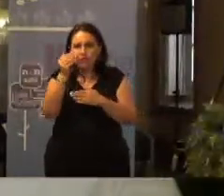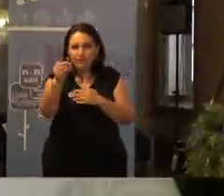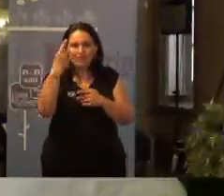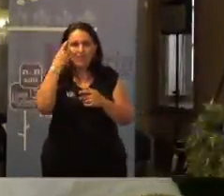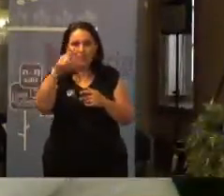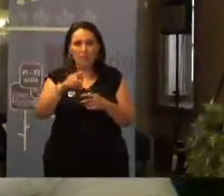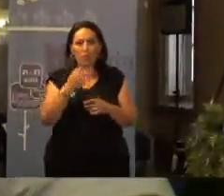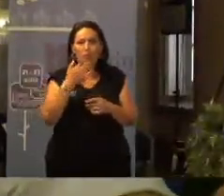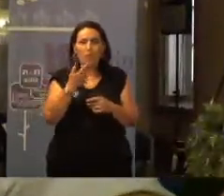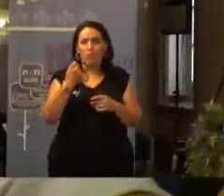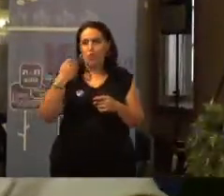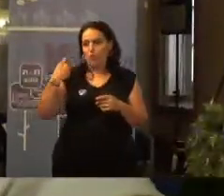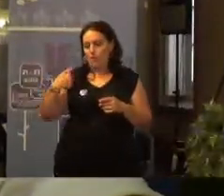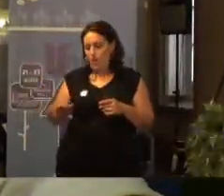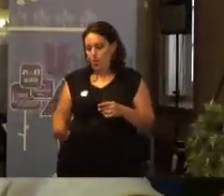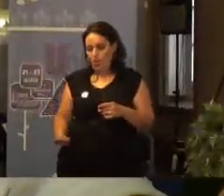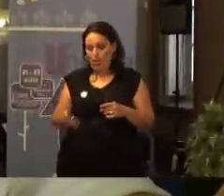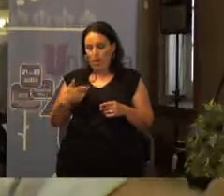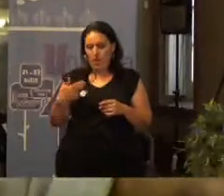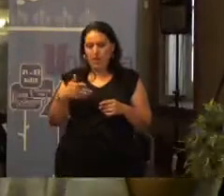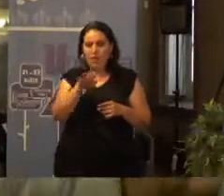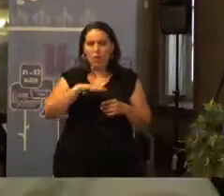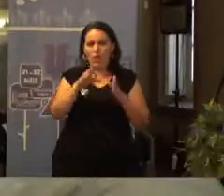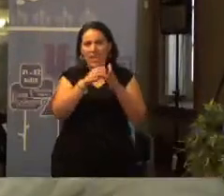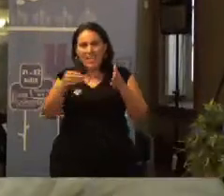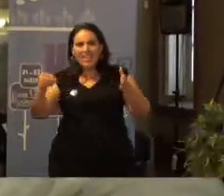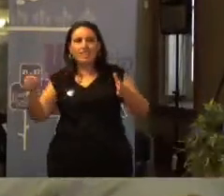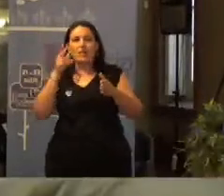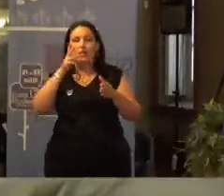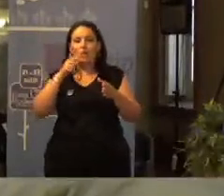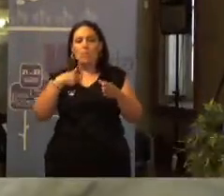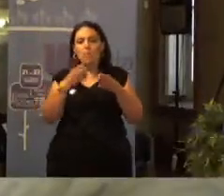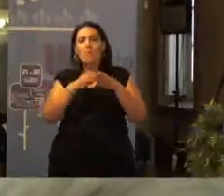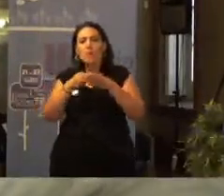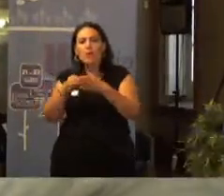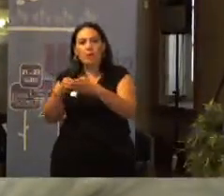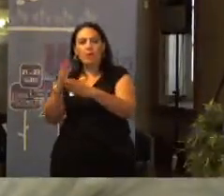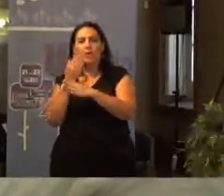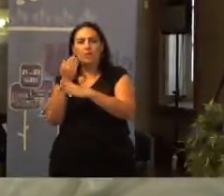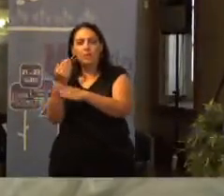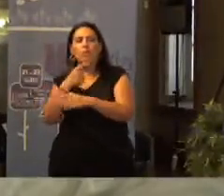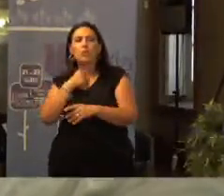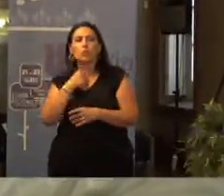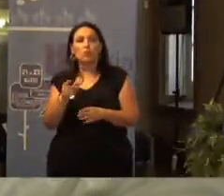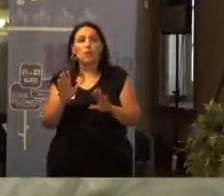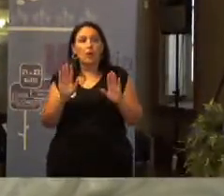gustaba navegar de rapaz na ría de Vigo con un bote de vela, e sempre poñei, se quería ir de